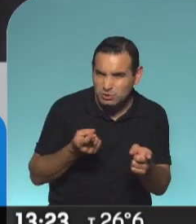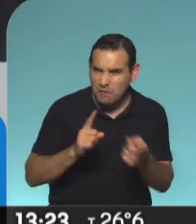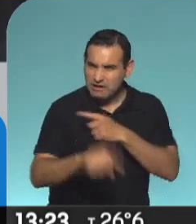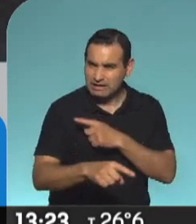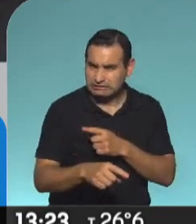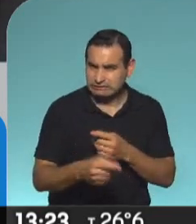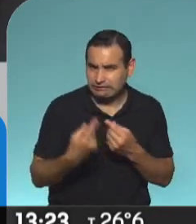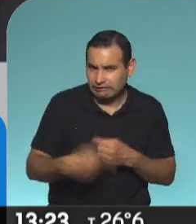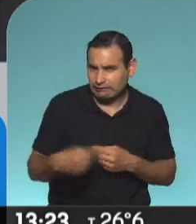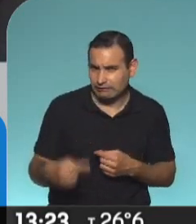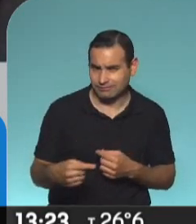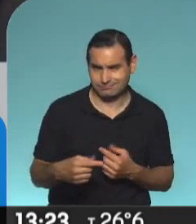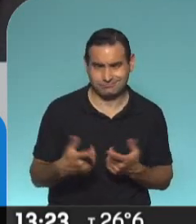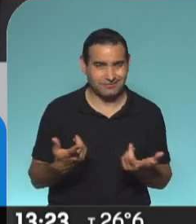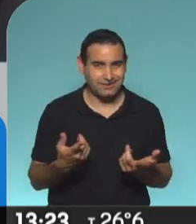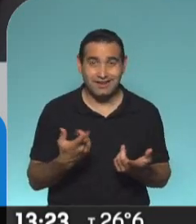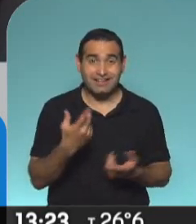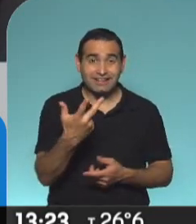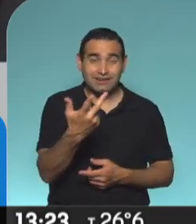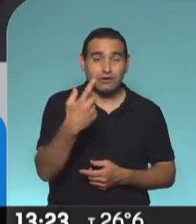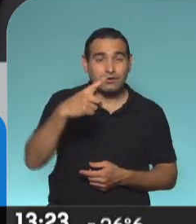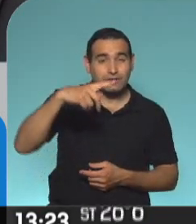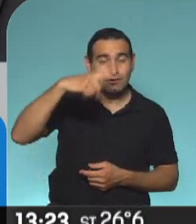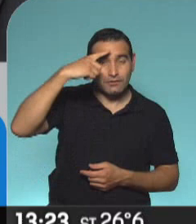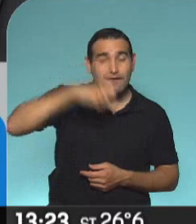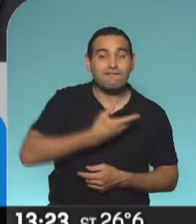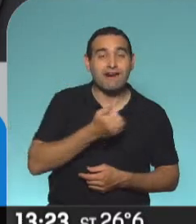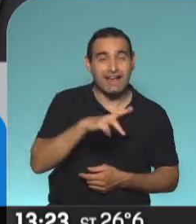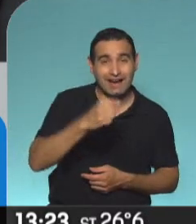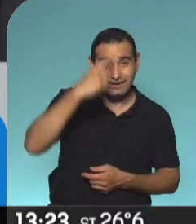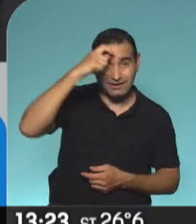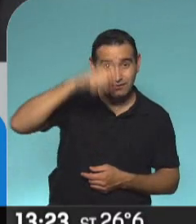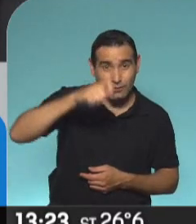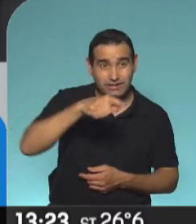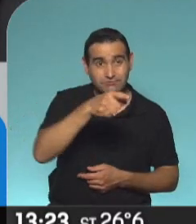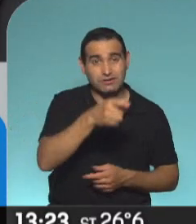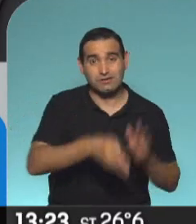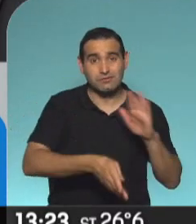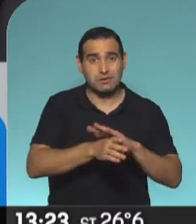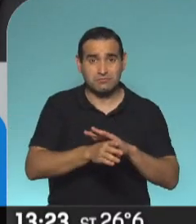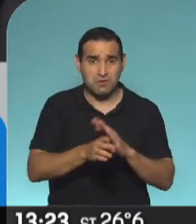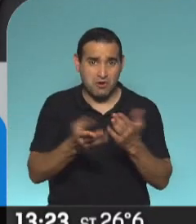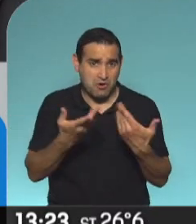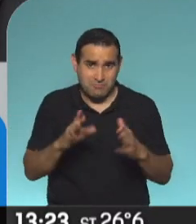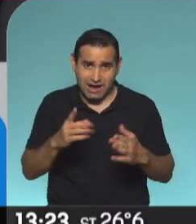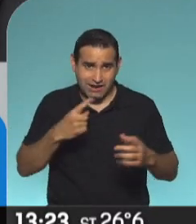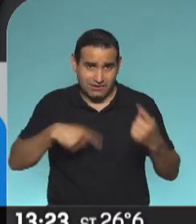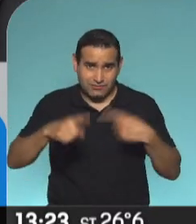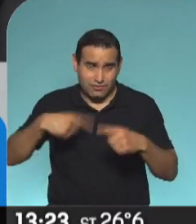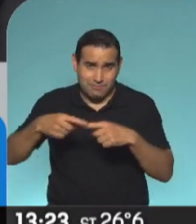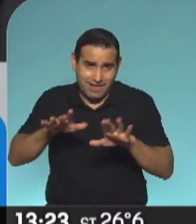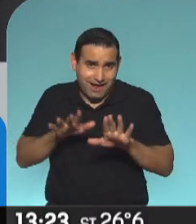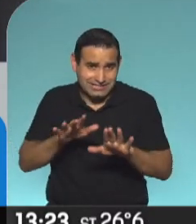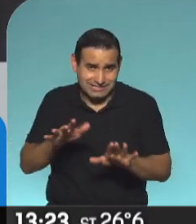estamos llevando adelante? El trámite del traslado del doctor Eduardo Fara está transitando los cauces normales y constitucionales en